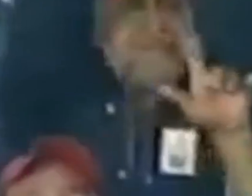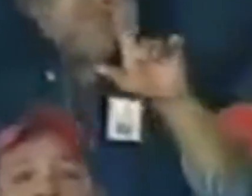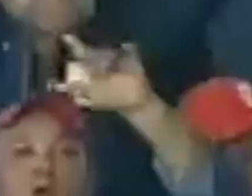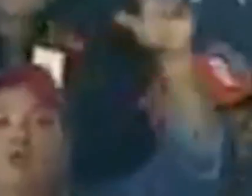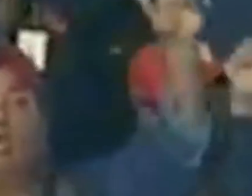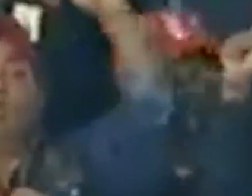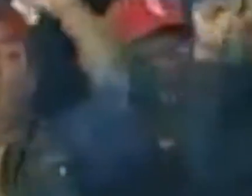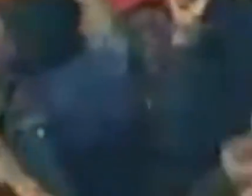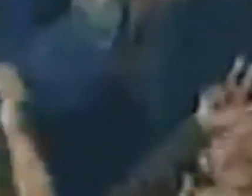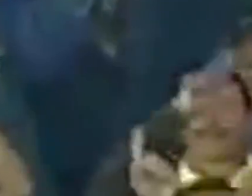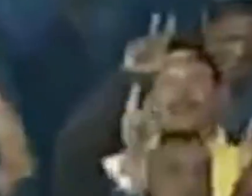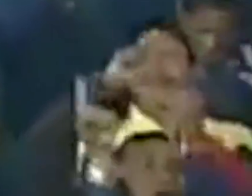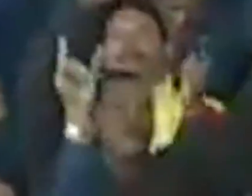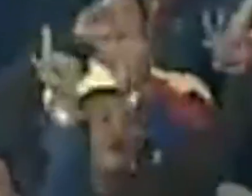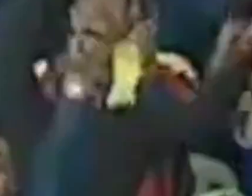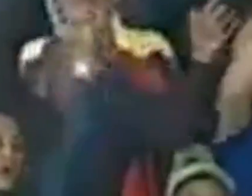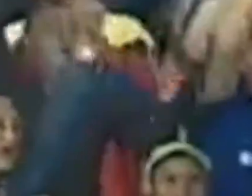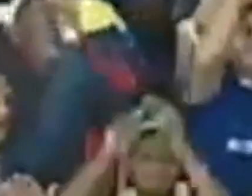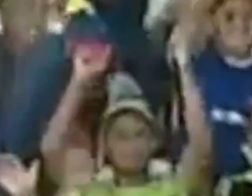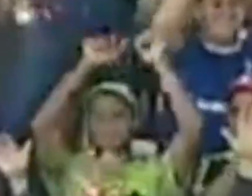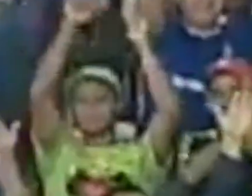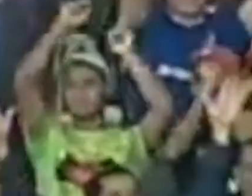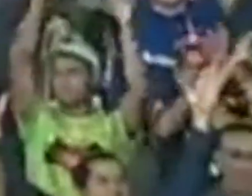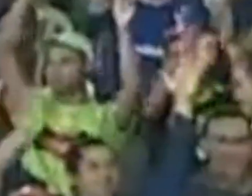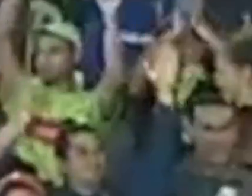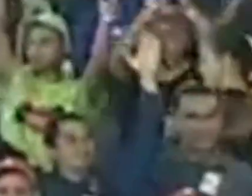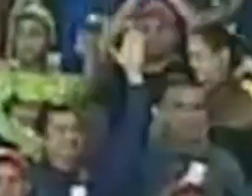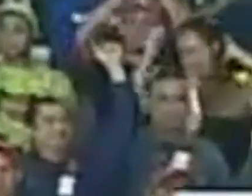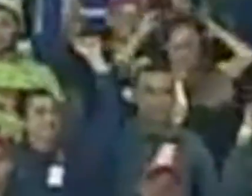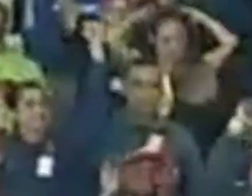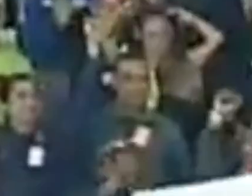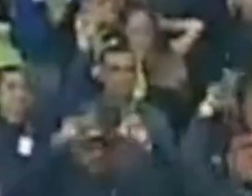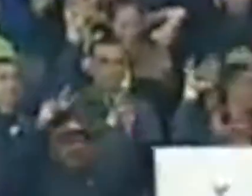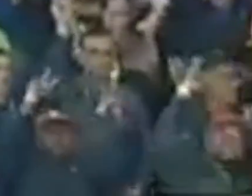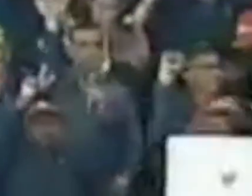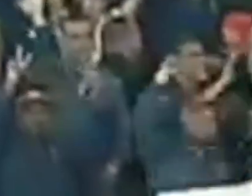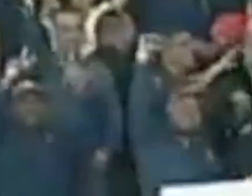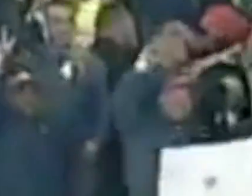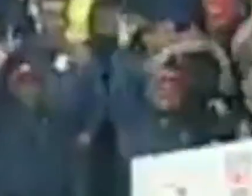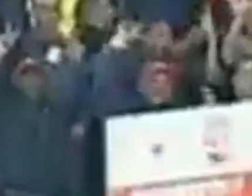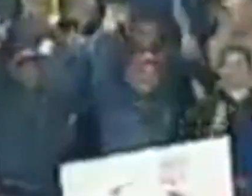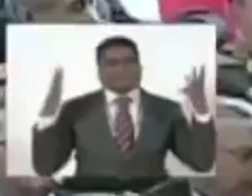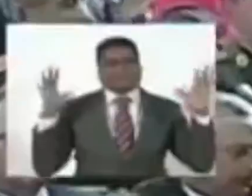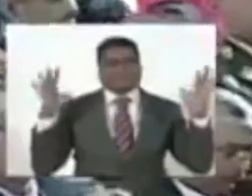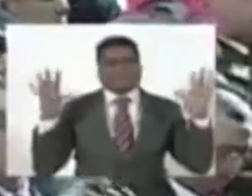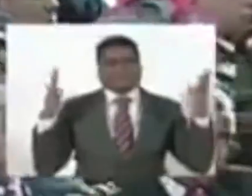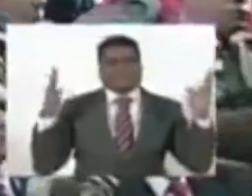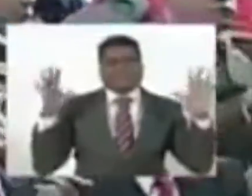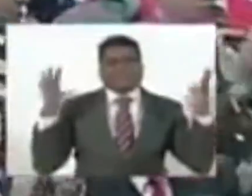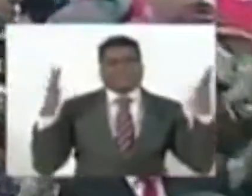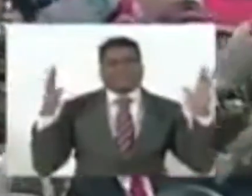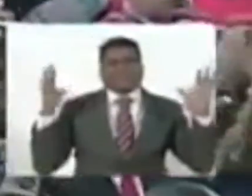a uno por uno. Ya votaste, ya ejerciste tu derecho al voto, muy bien, dijo Maduro desde el Palacio Presidencial de Miraflores.